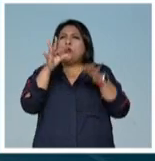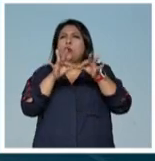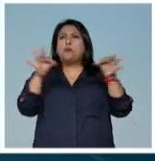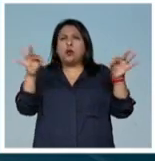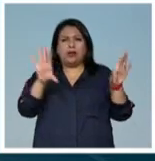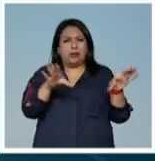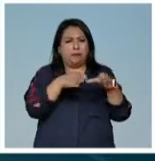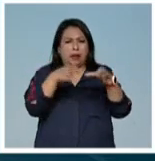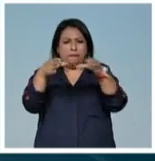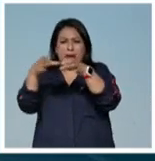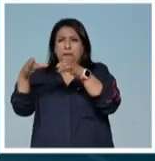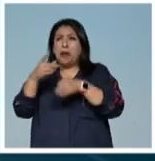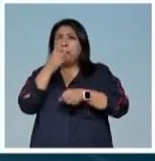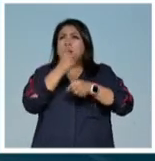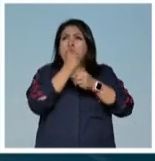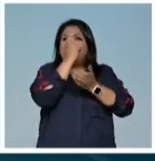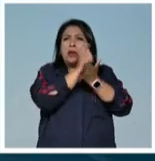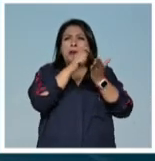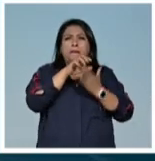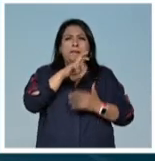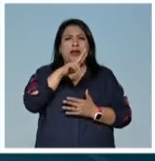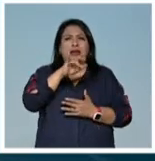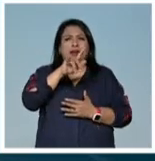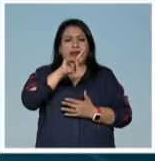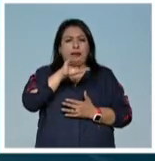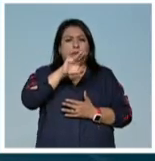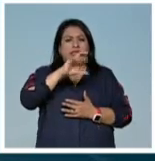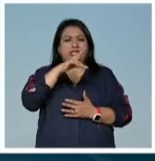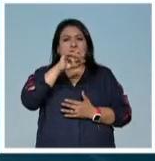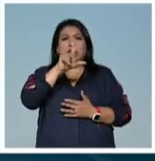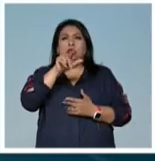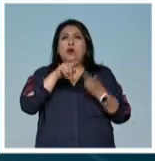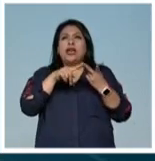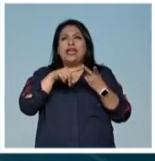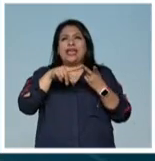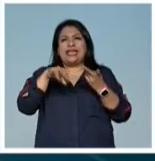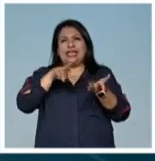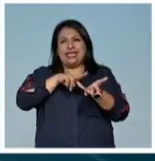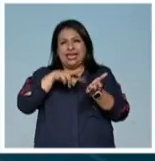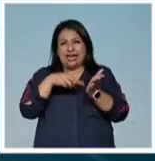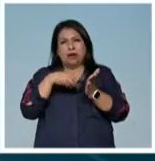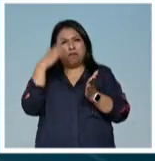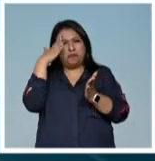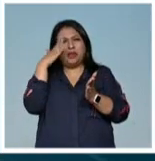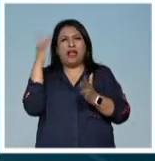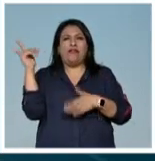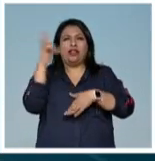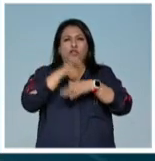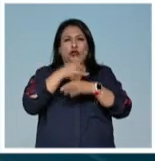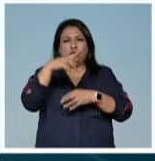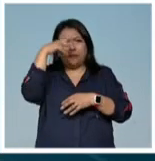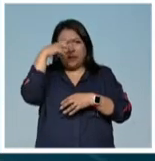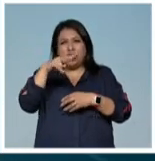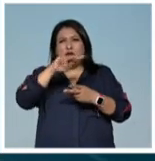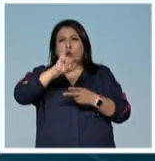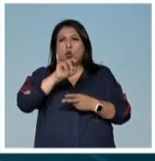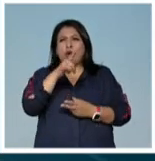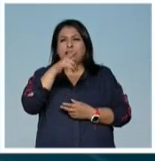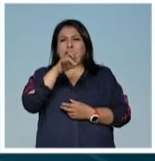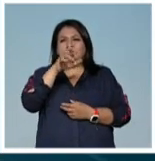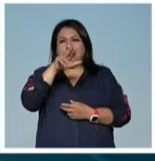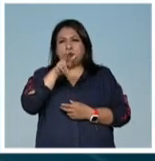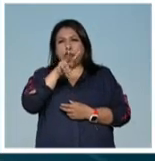acervos. El primero es el de la escritora Margarita Michelena. Le siguen el del ingeniero y pilar de la aviación mexicana Juan Guillermo Bizana